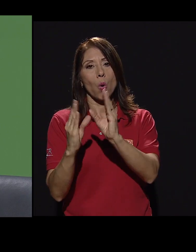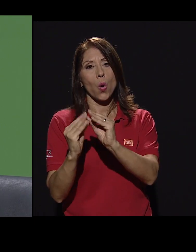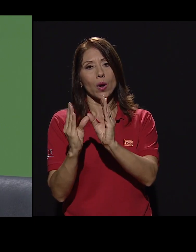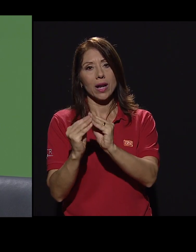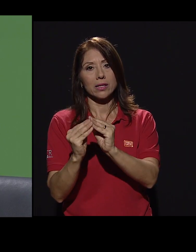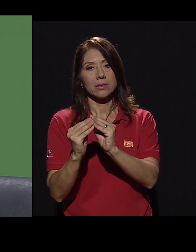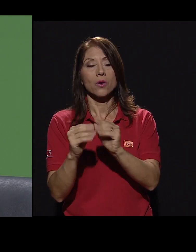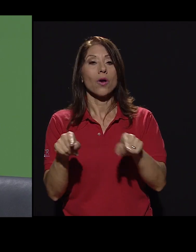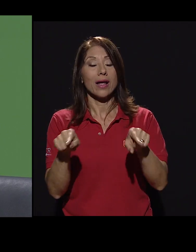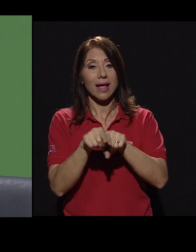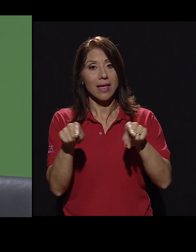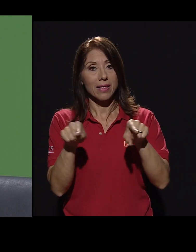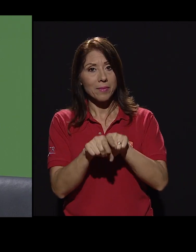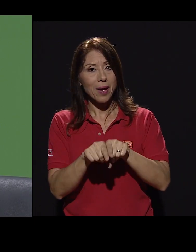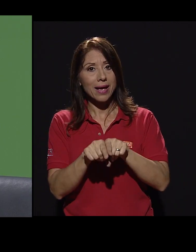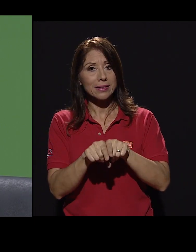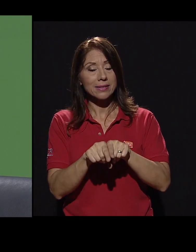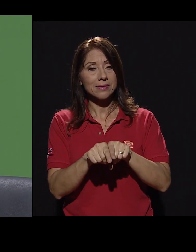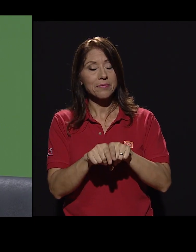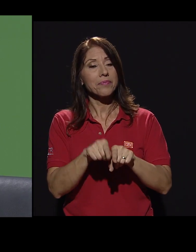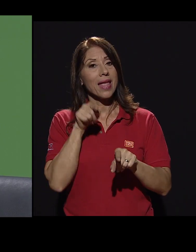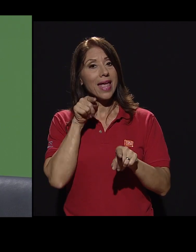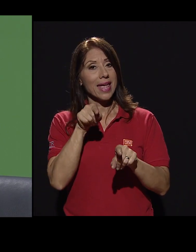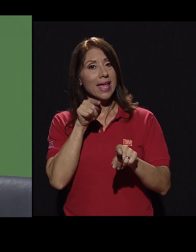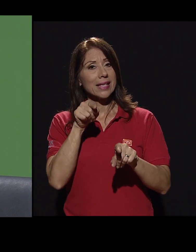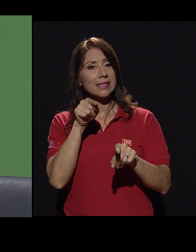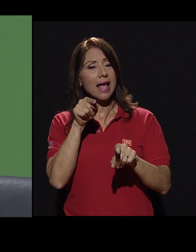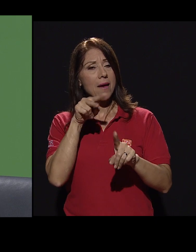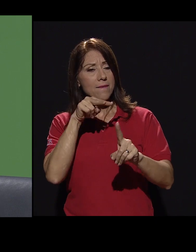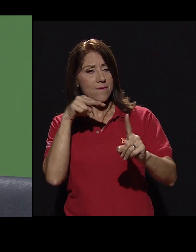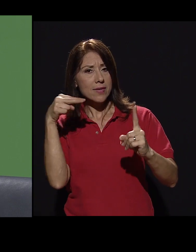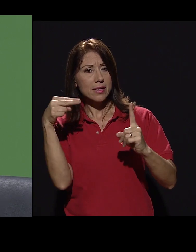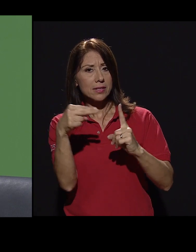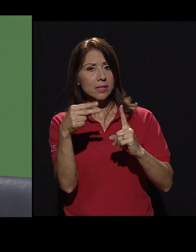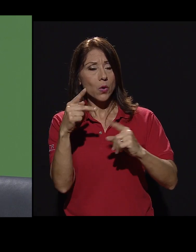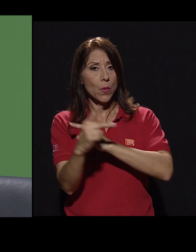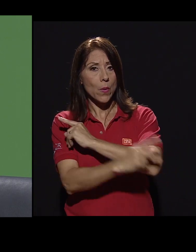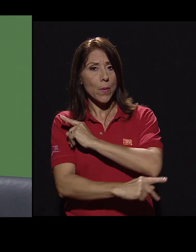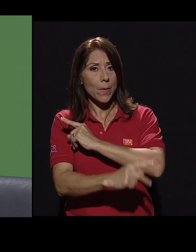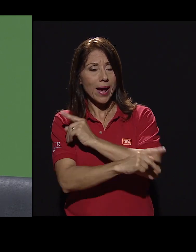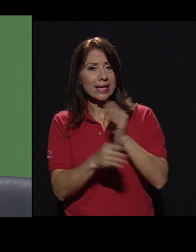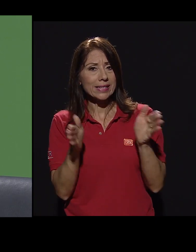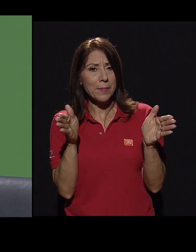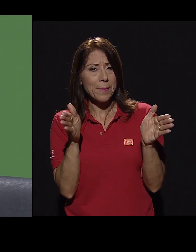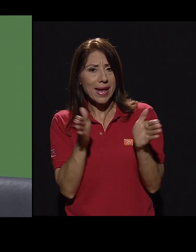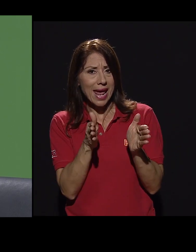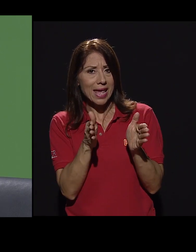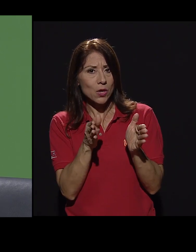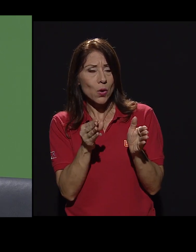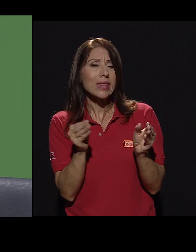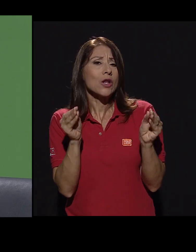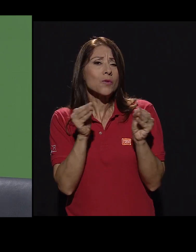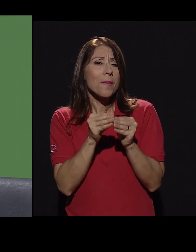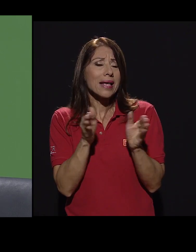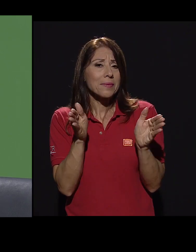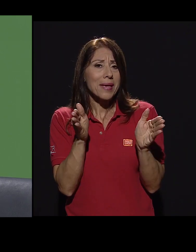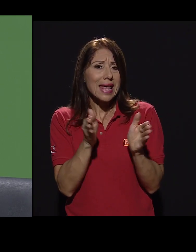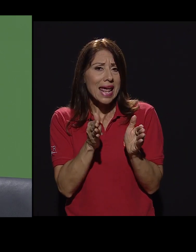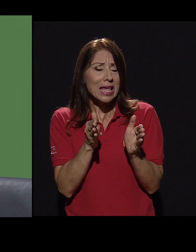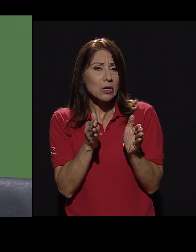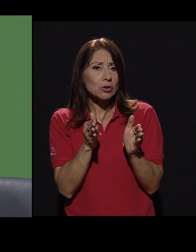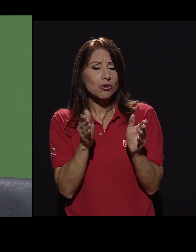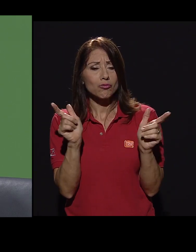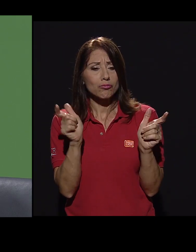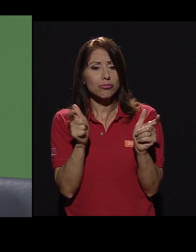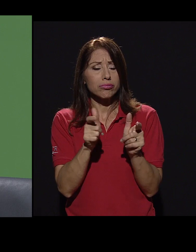congreso Que además En esa visión De un país pequeño De los más pequeños De la menos población